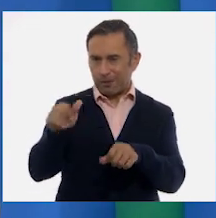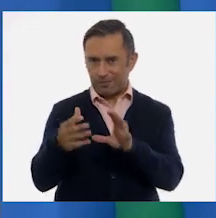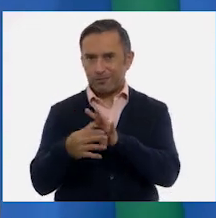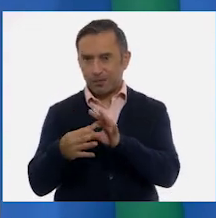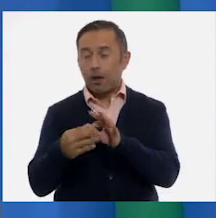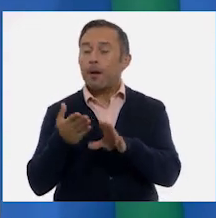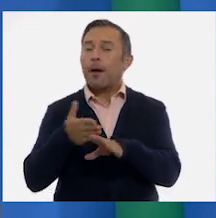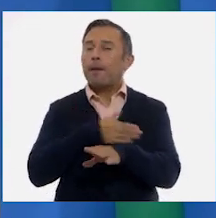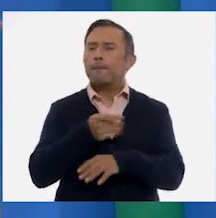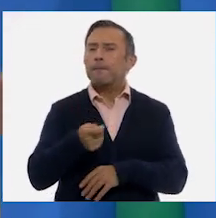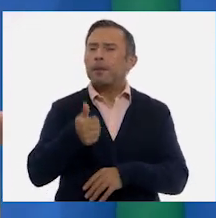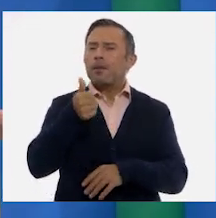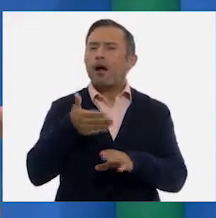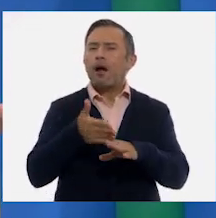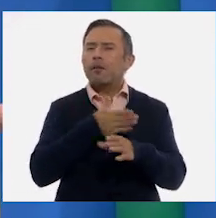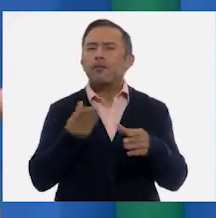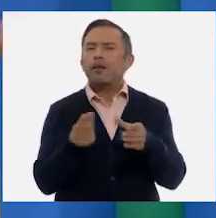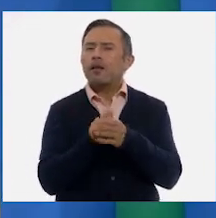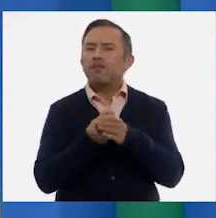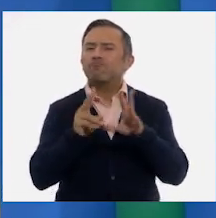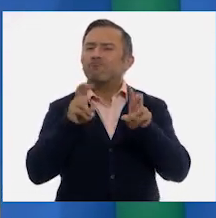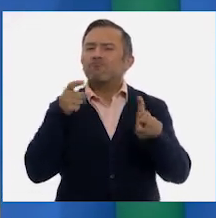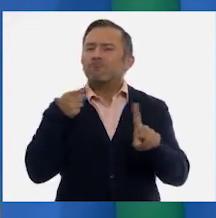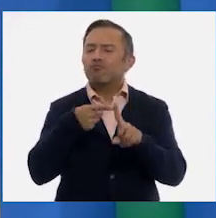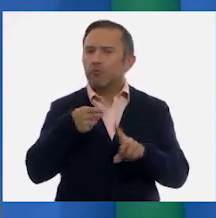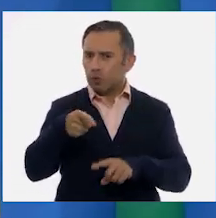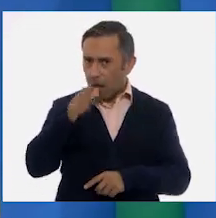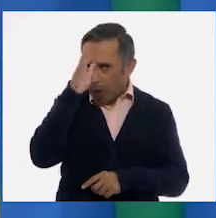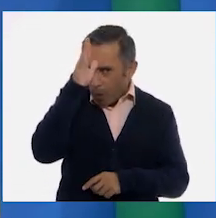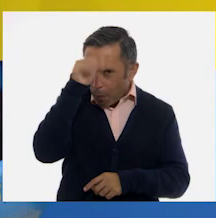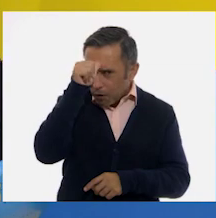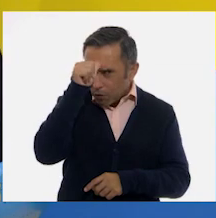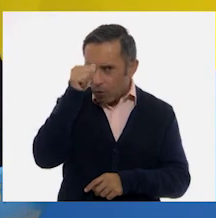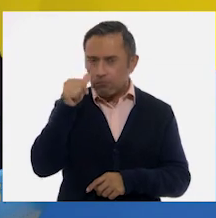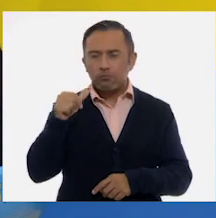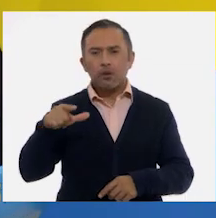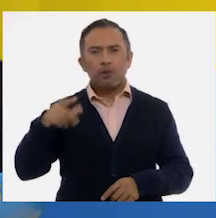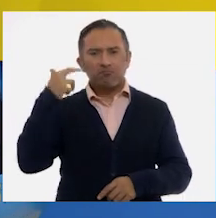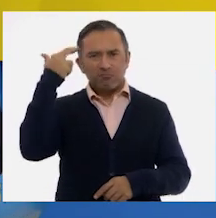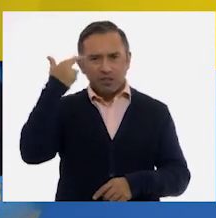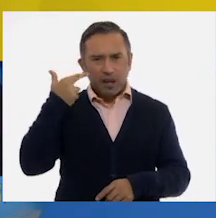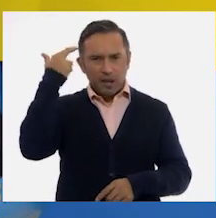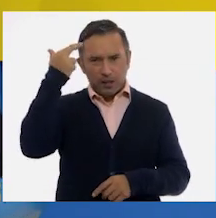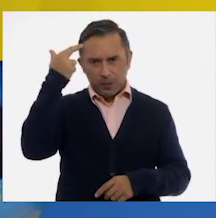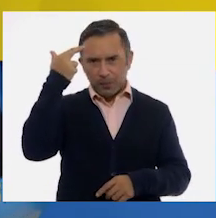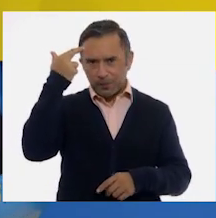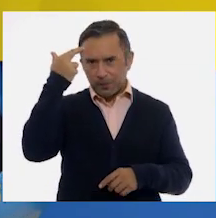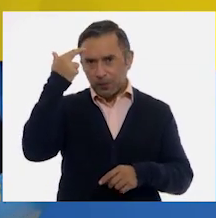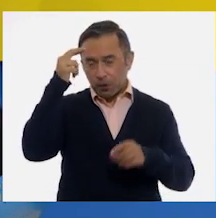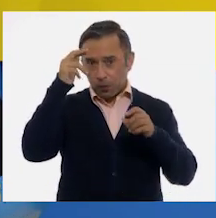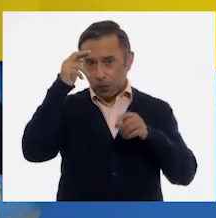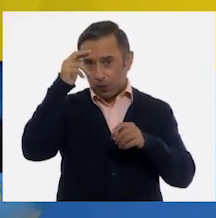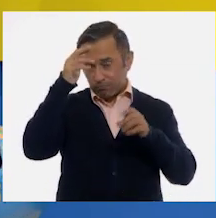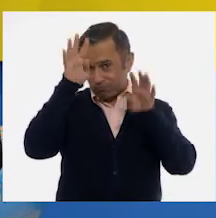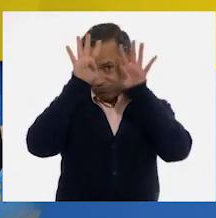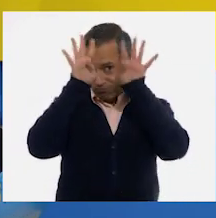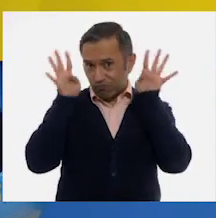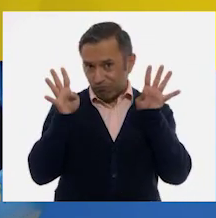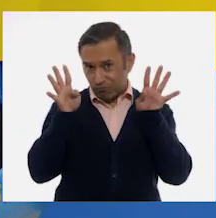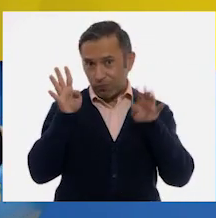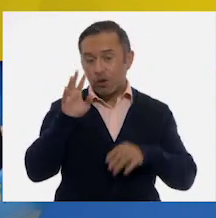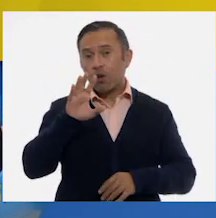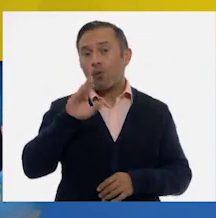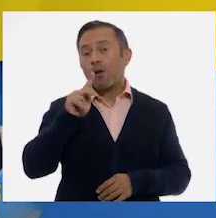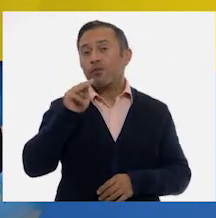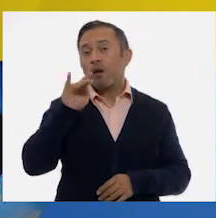quedamos la vez pasada. ¿Recuerdas qué fue lo que pasó con el gobernante Cuauhtémoc? Sí, lo recuerdo. Mientras los